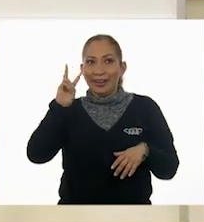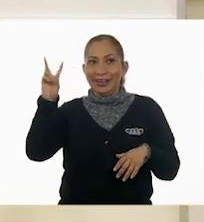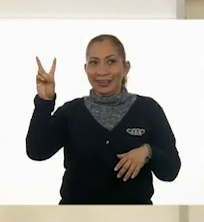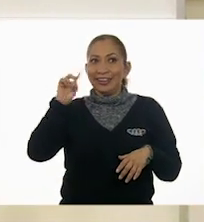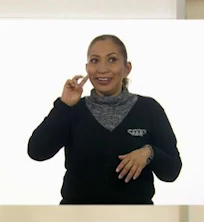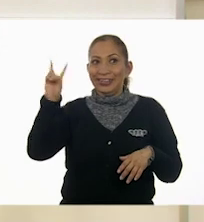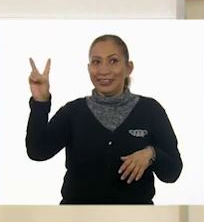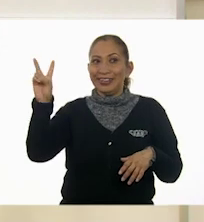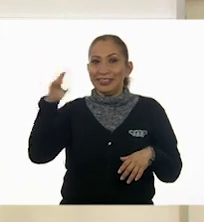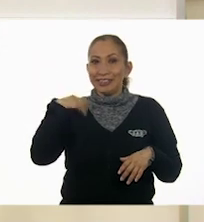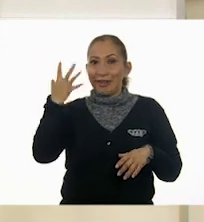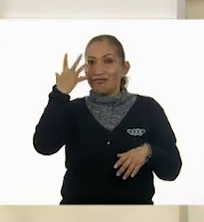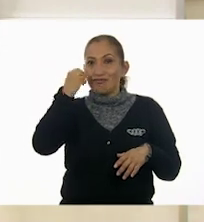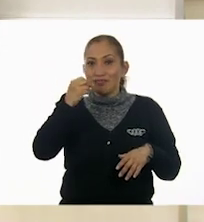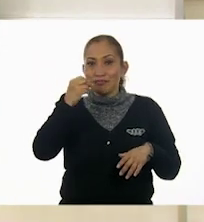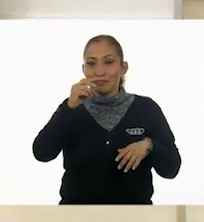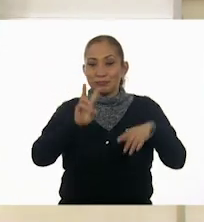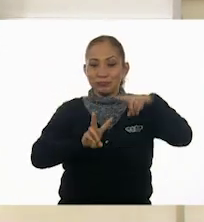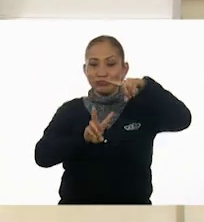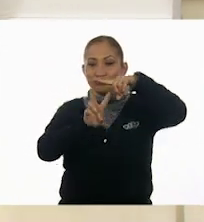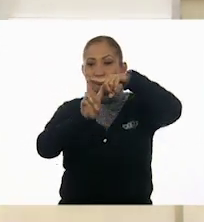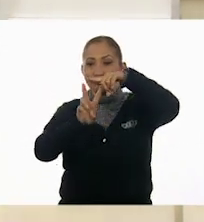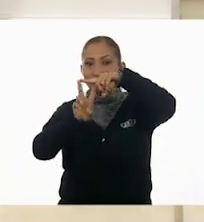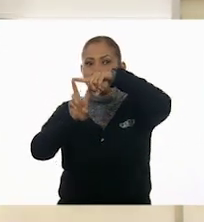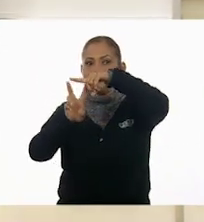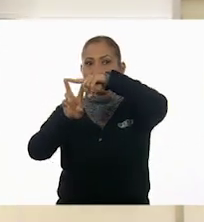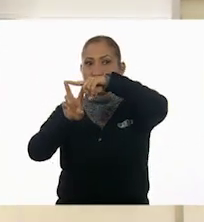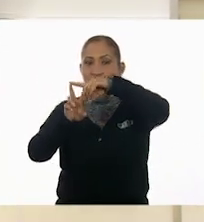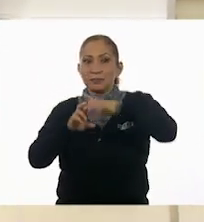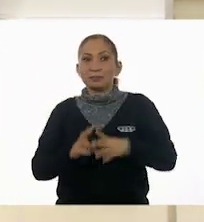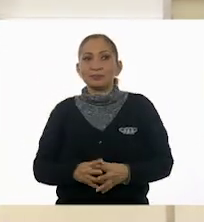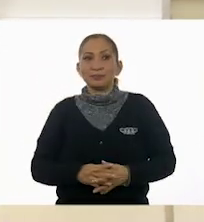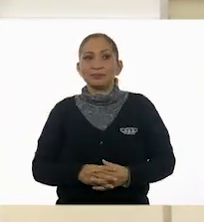¡Ya va armando! A ver.